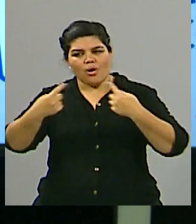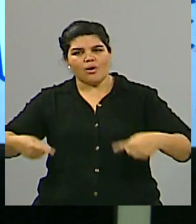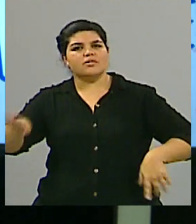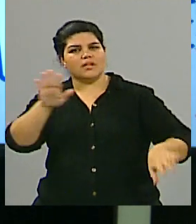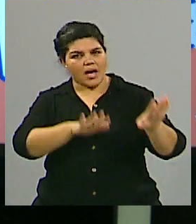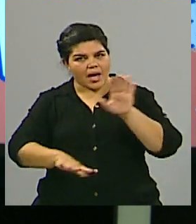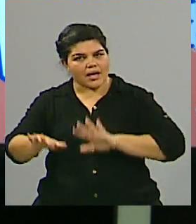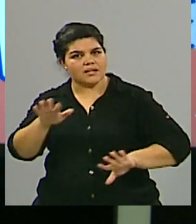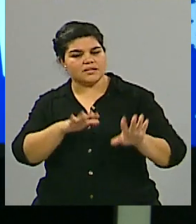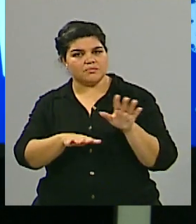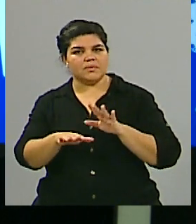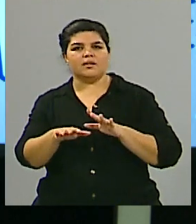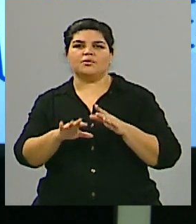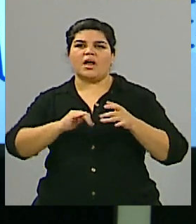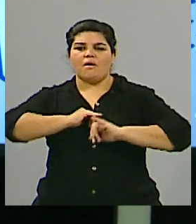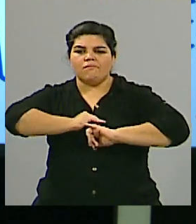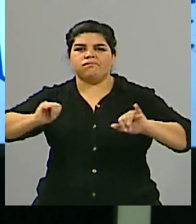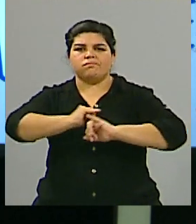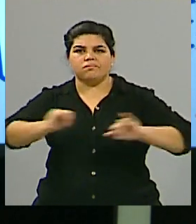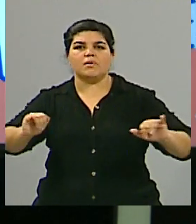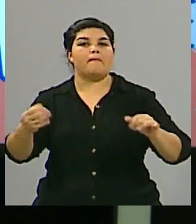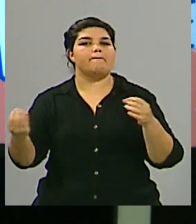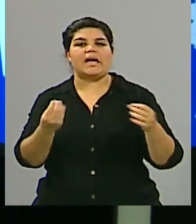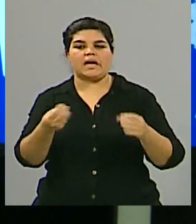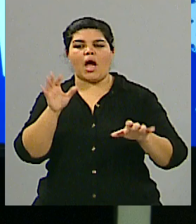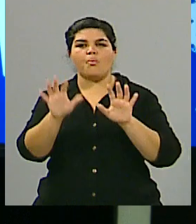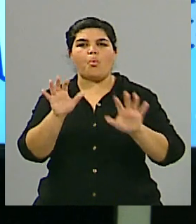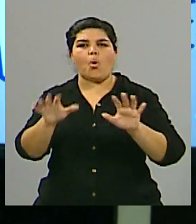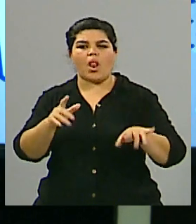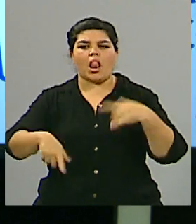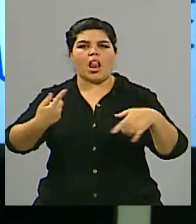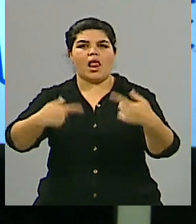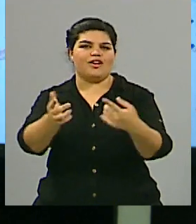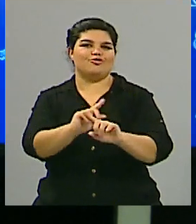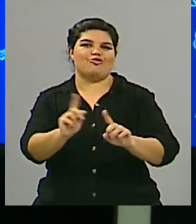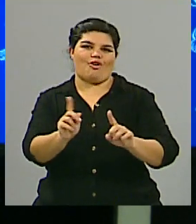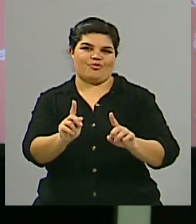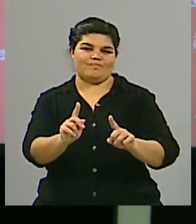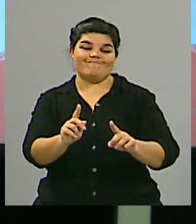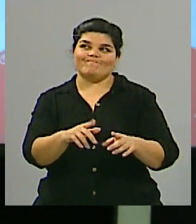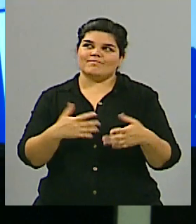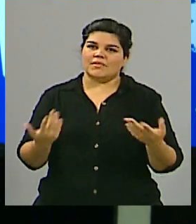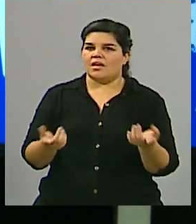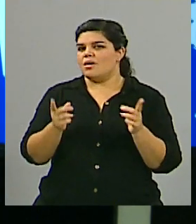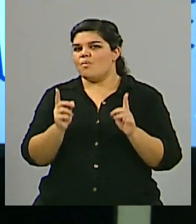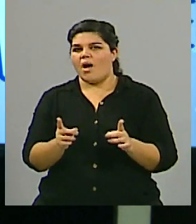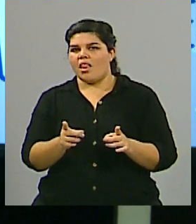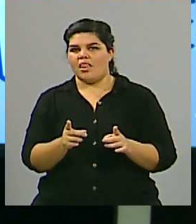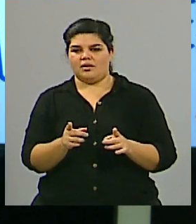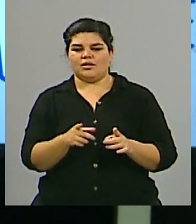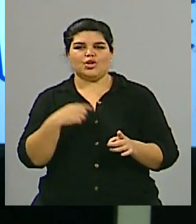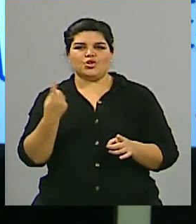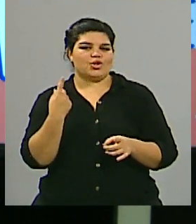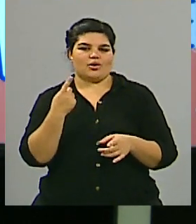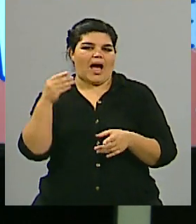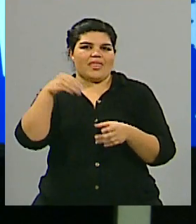justamente para evitar, ¿verdad? Para no llegar a esta situación. Pero tristemente no podemos pensar en instituciones libres de